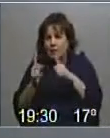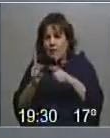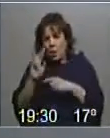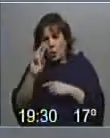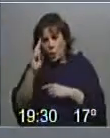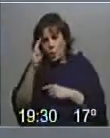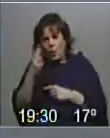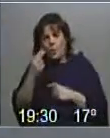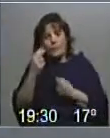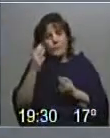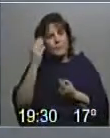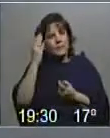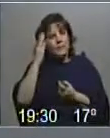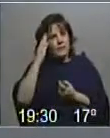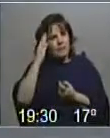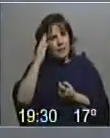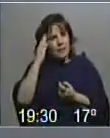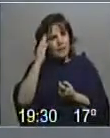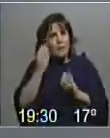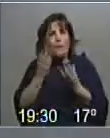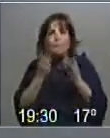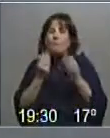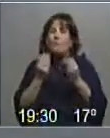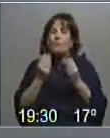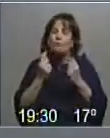sabemos muchas cosas.